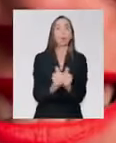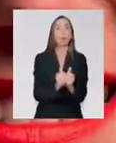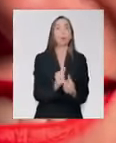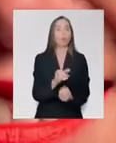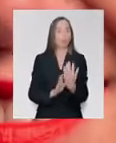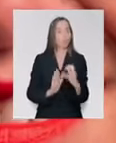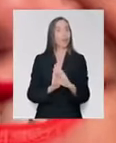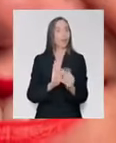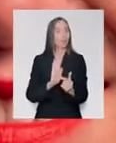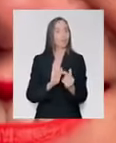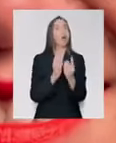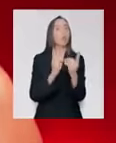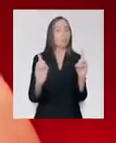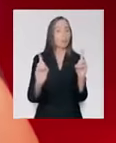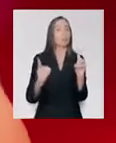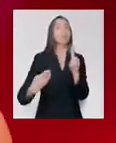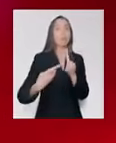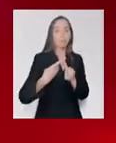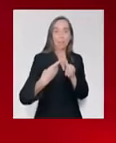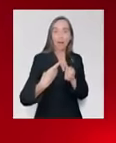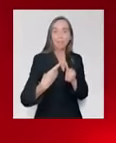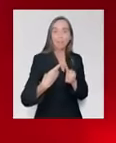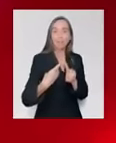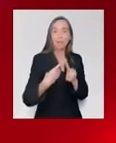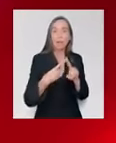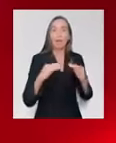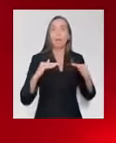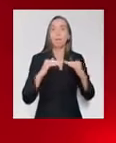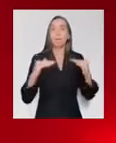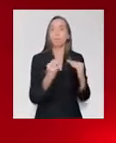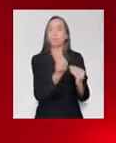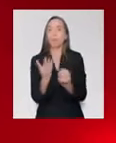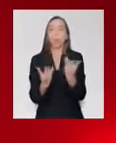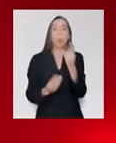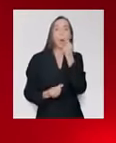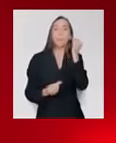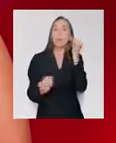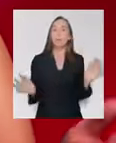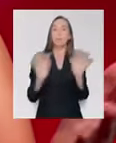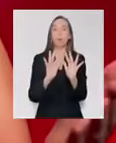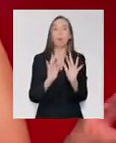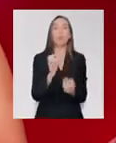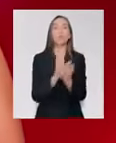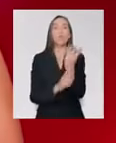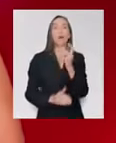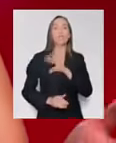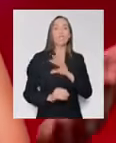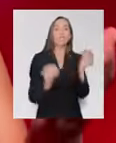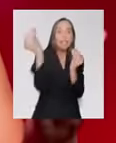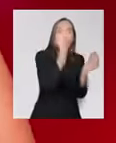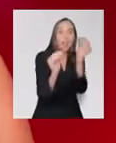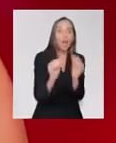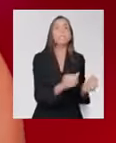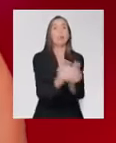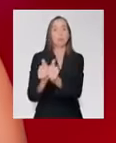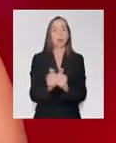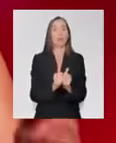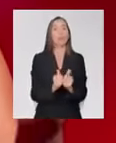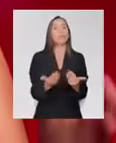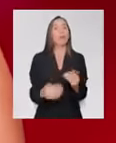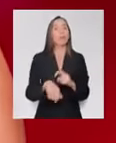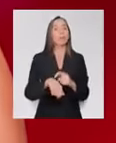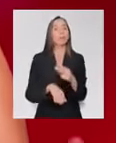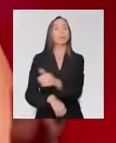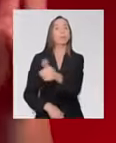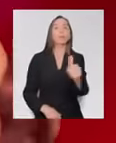escribamos juntos la nueva constitución, democrática, participativa y paritaria. El nuevo Chile lo escribimos juntos.